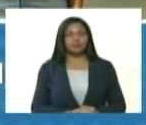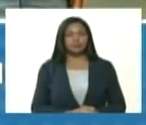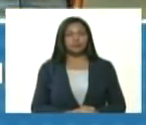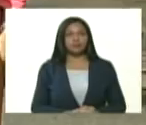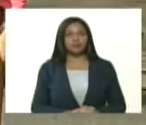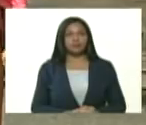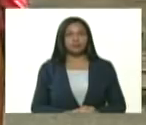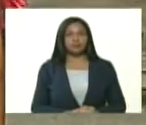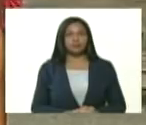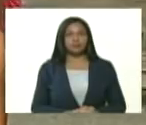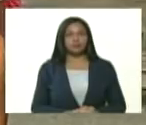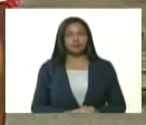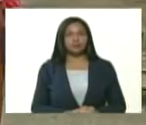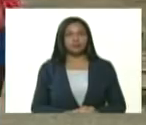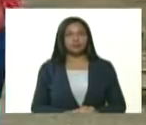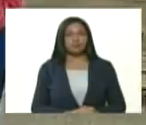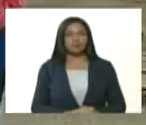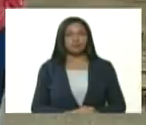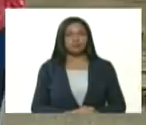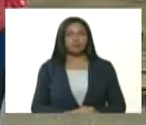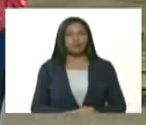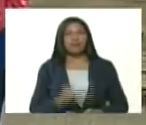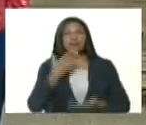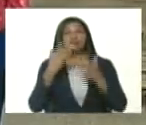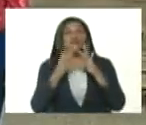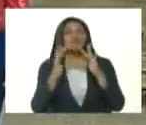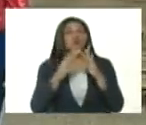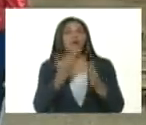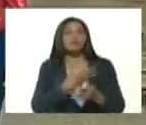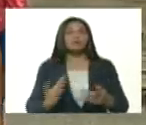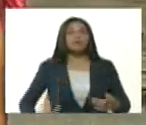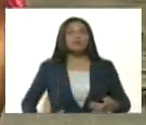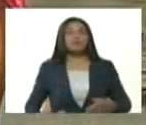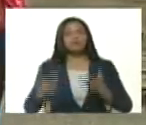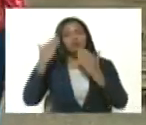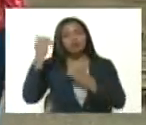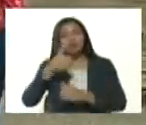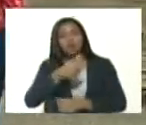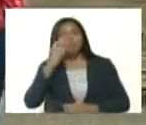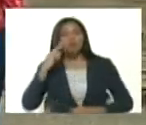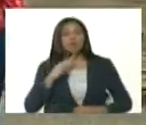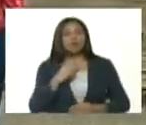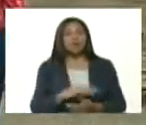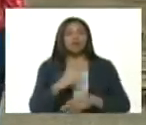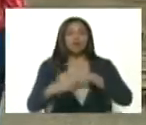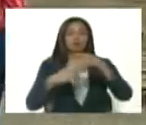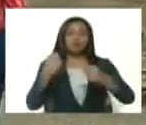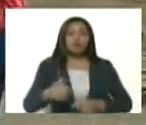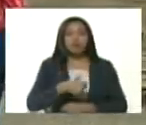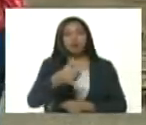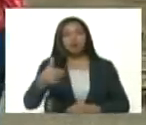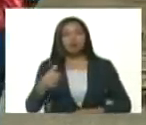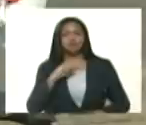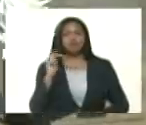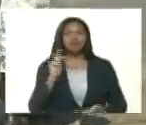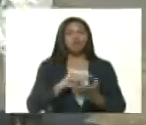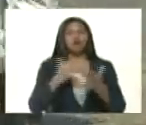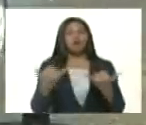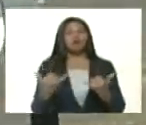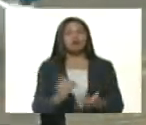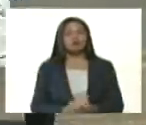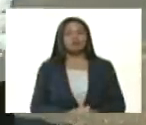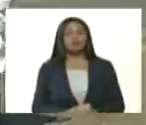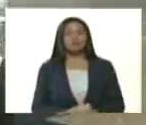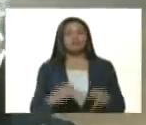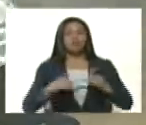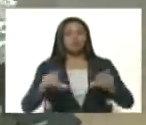Faría. Sí, gracias por el pase, presidente. Un saludo bolivariano, revolucionario. Estamos acá en el